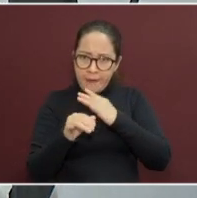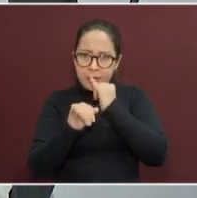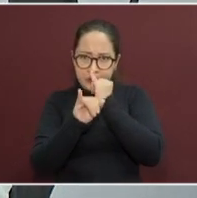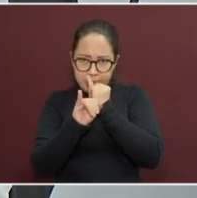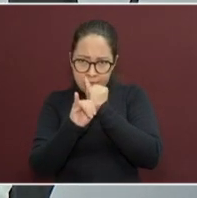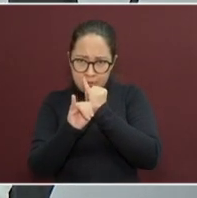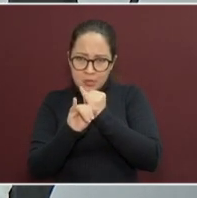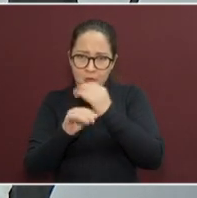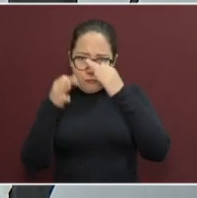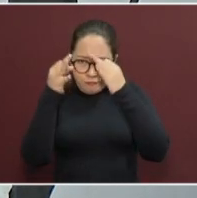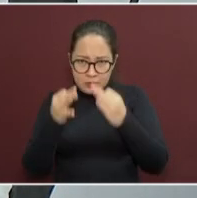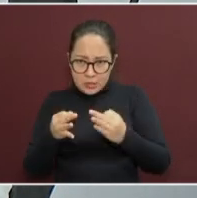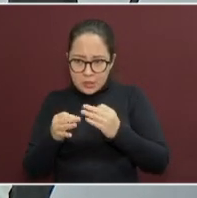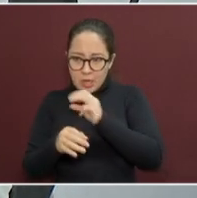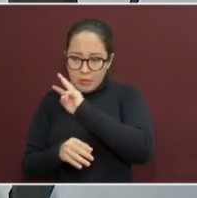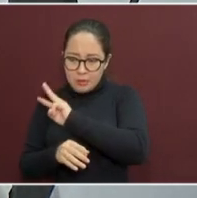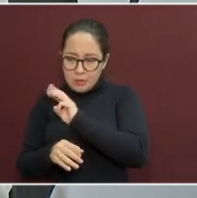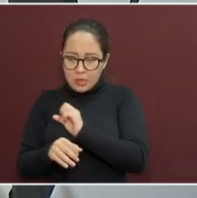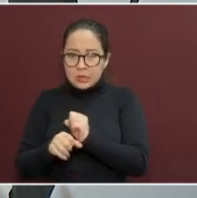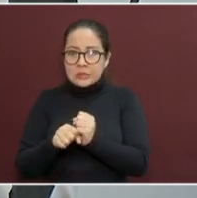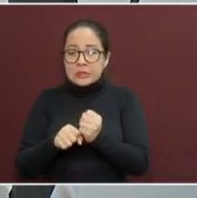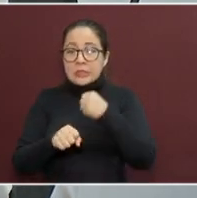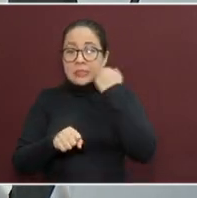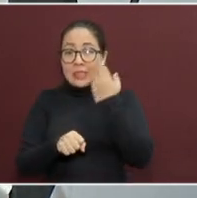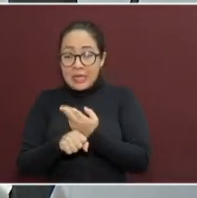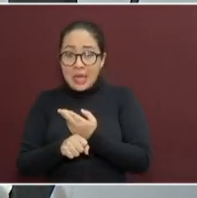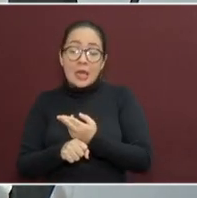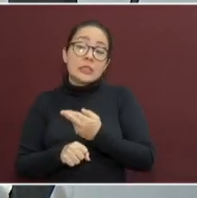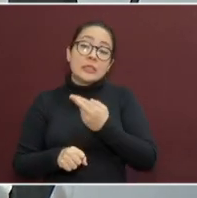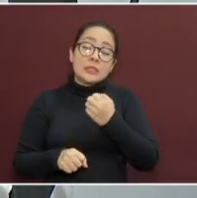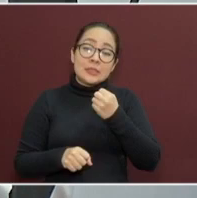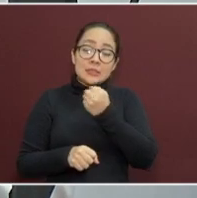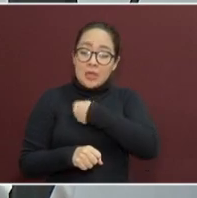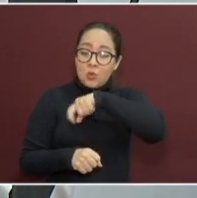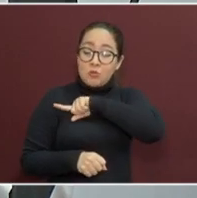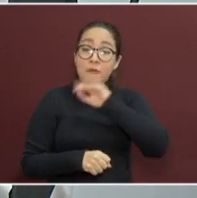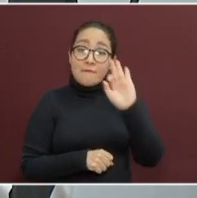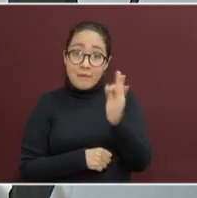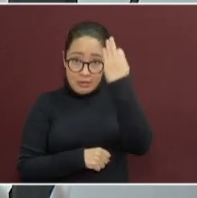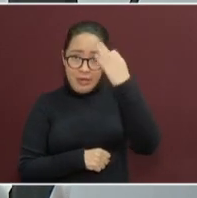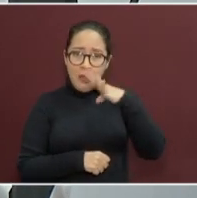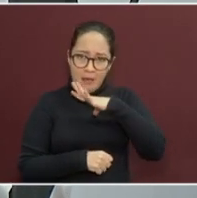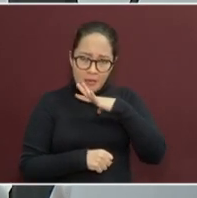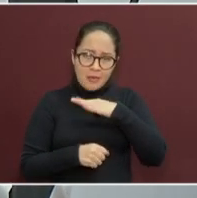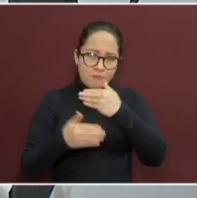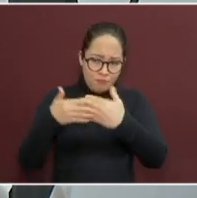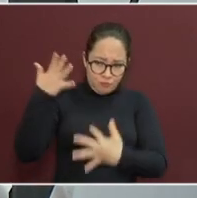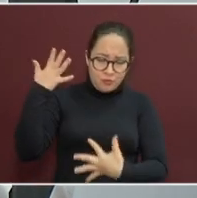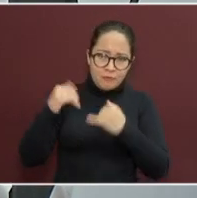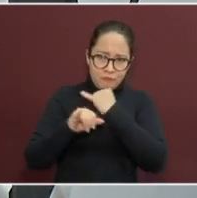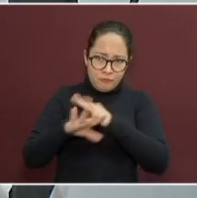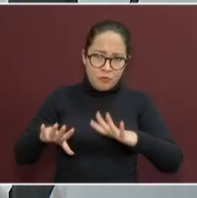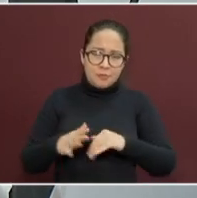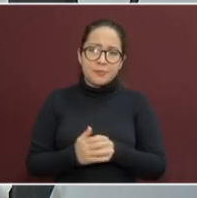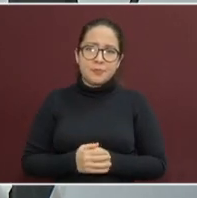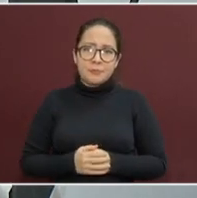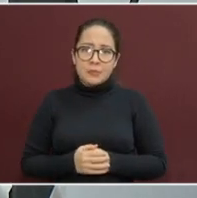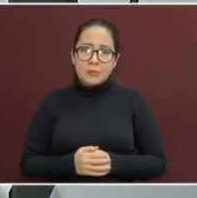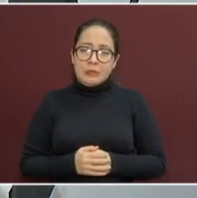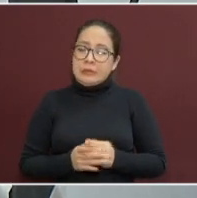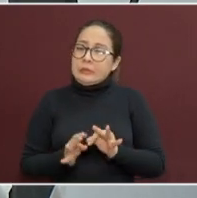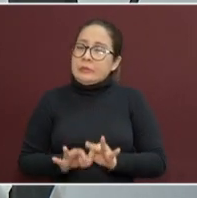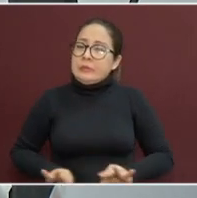secretaría de salud federal subrayó hay que estar muy pendientes